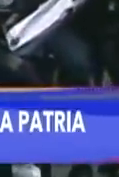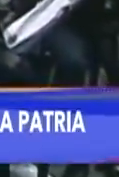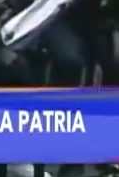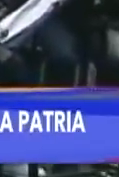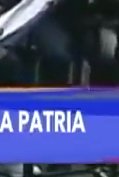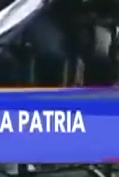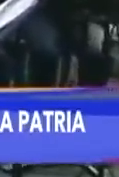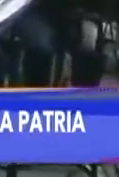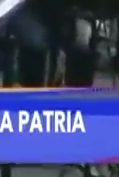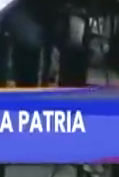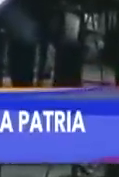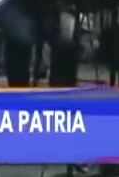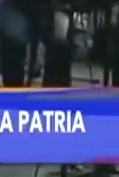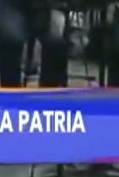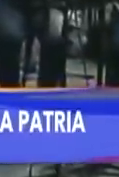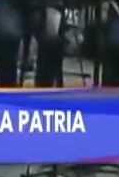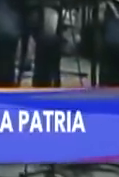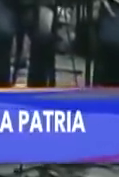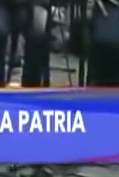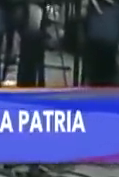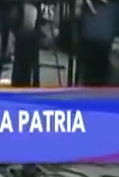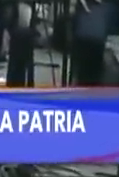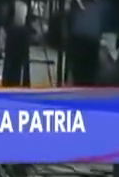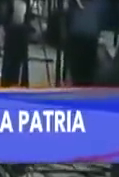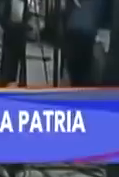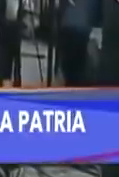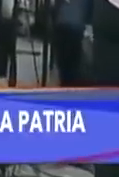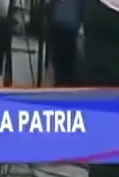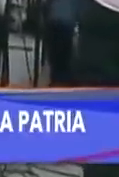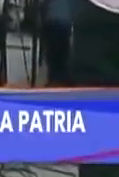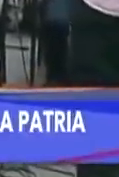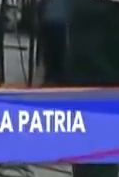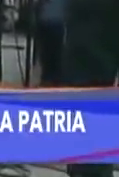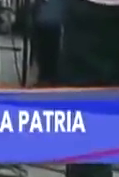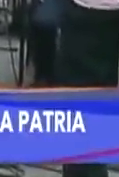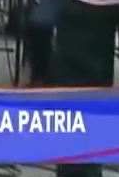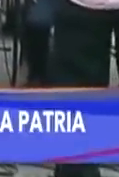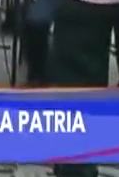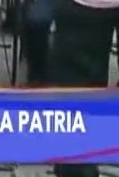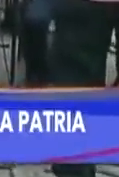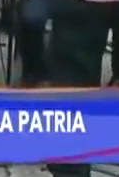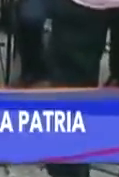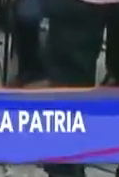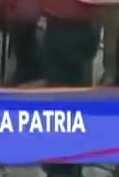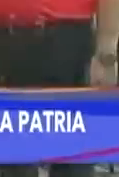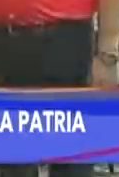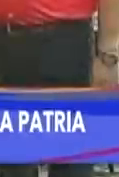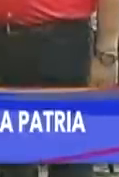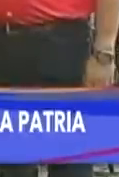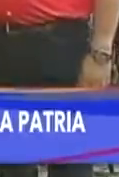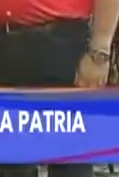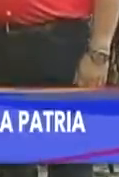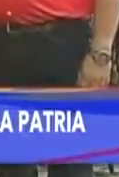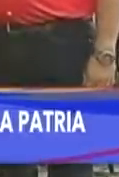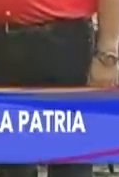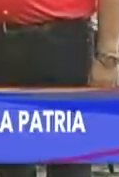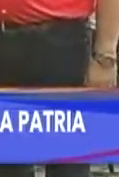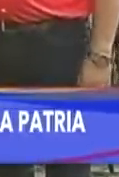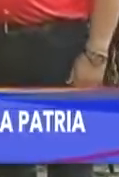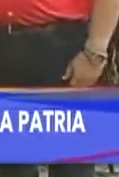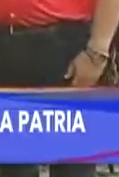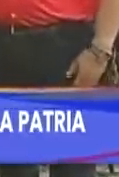Navas, me acompaña también la doctora Dalila Rosillo y el alcalde de este municipio,